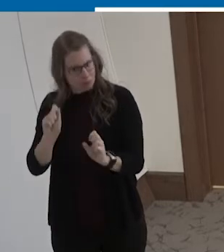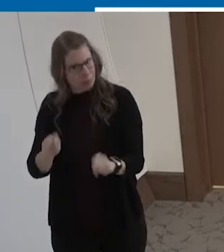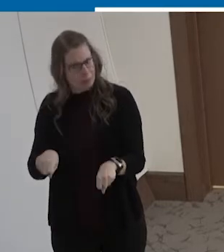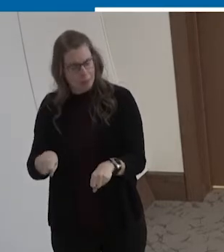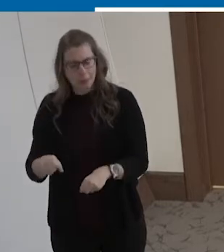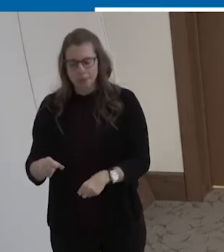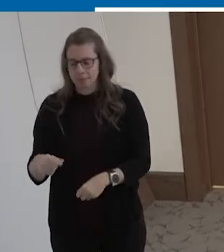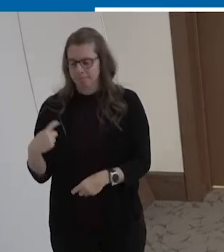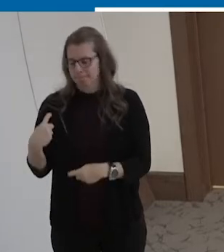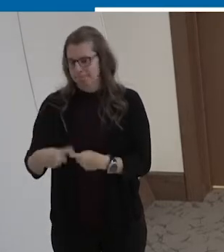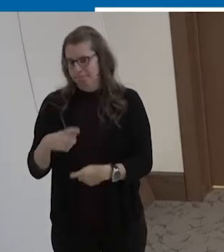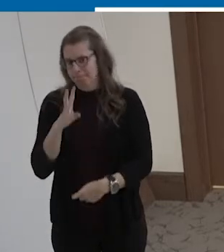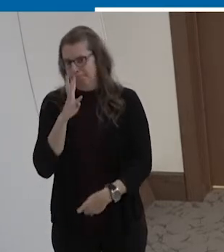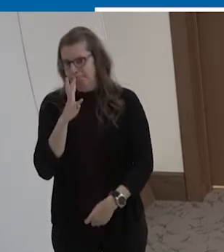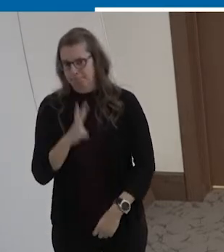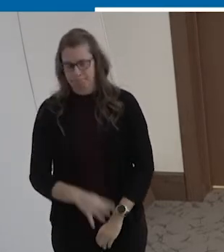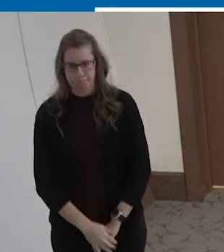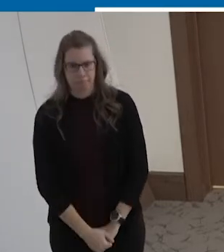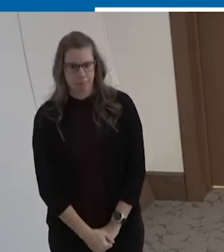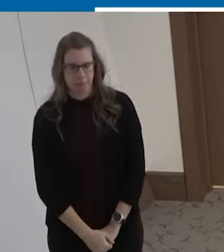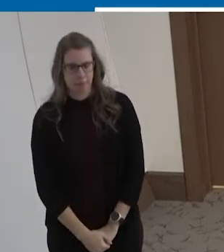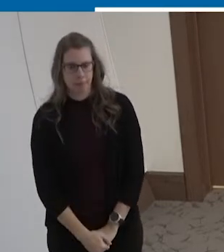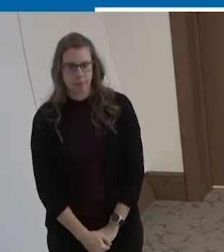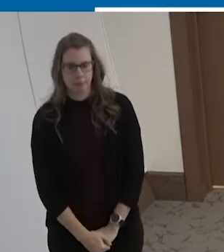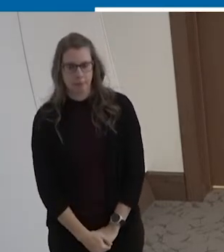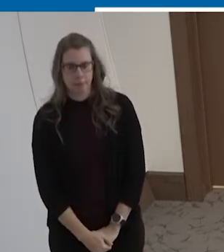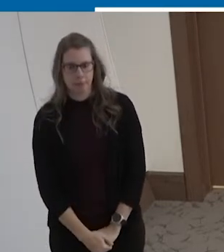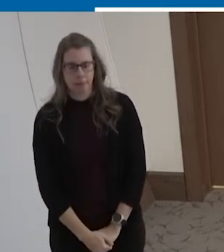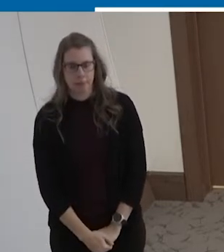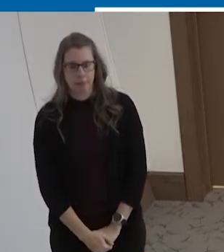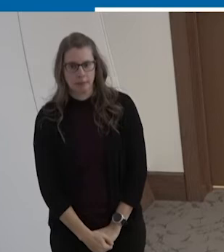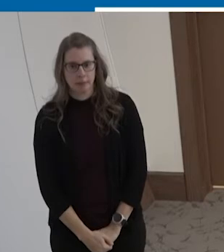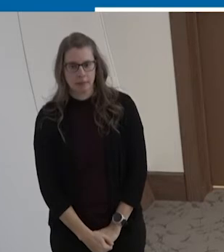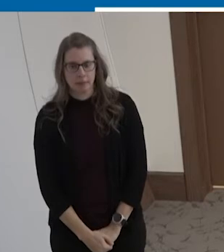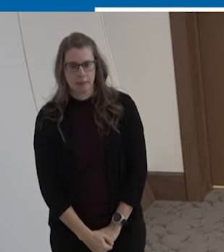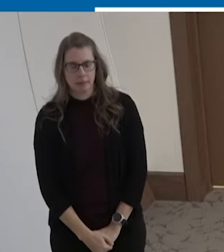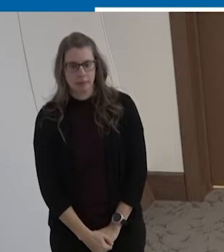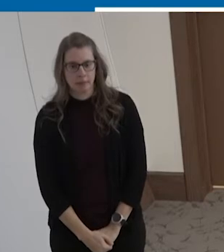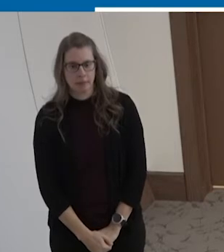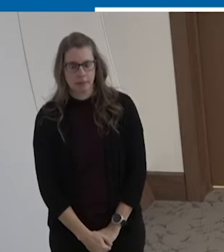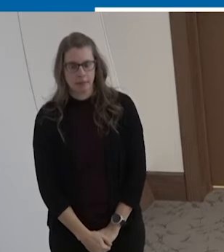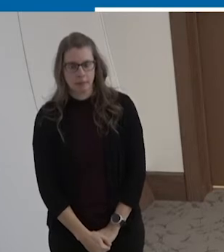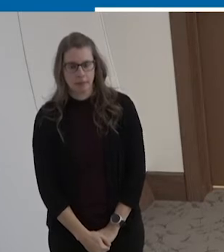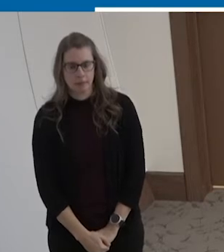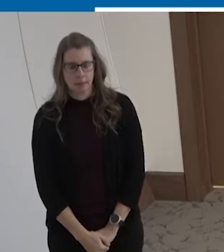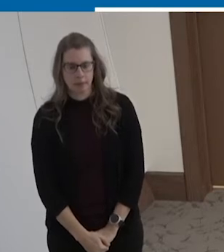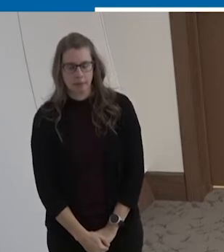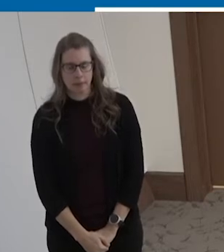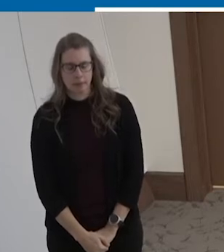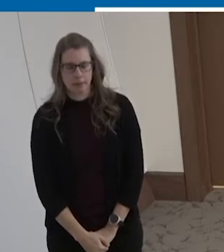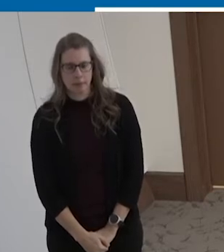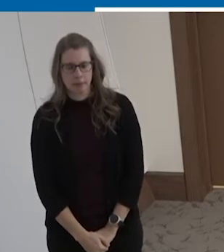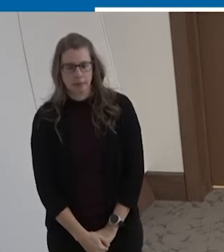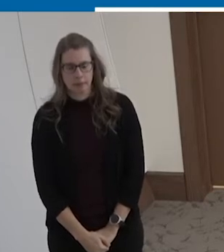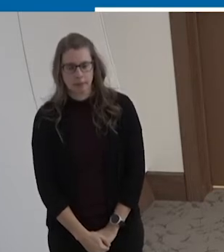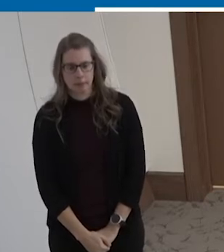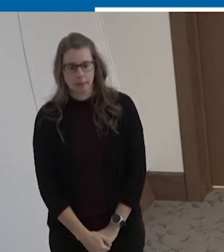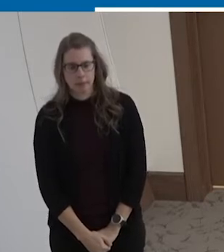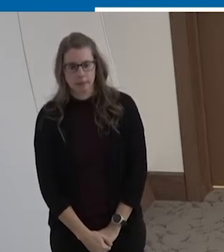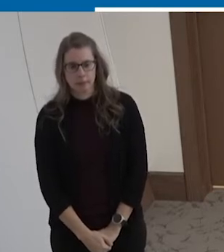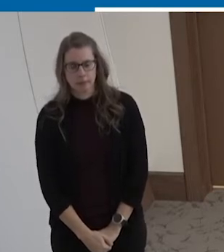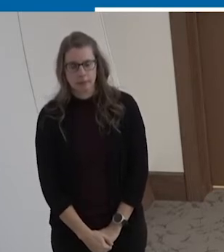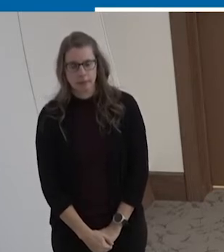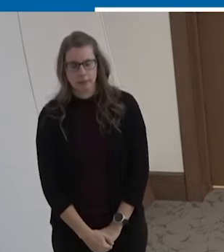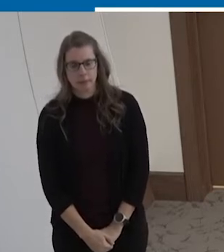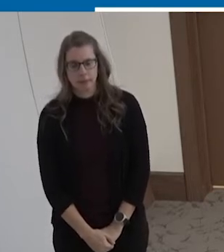me anticipó, si la niña está enferma ahí en la escuela, puede ser o recibir el test ahí mismo en